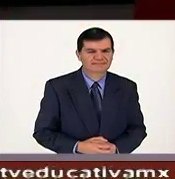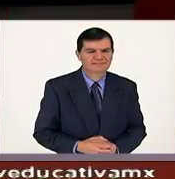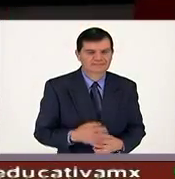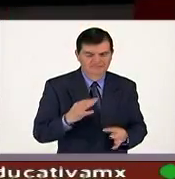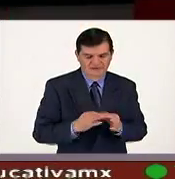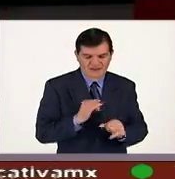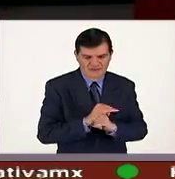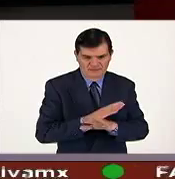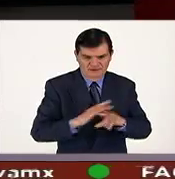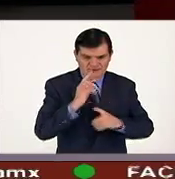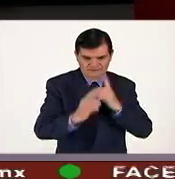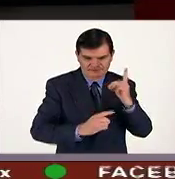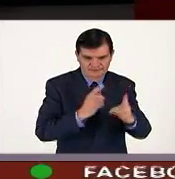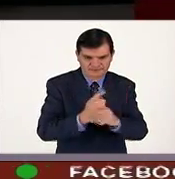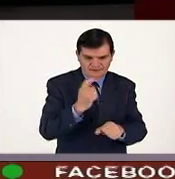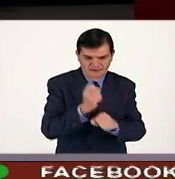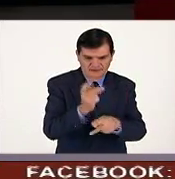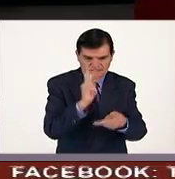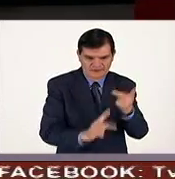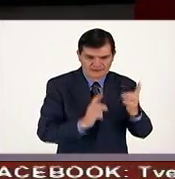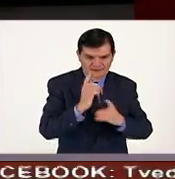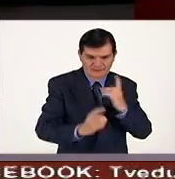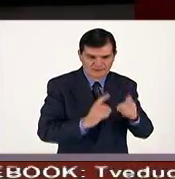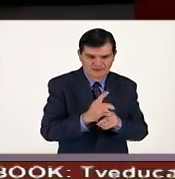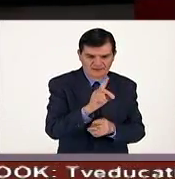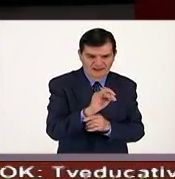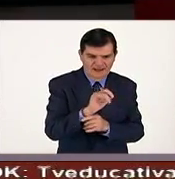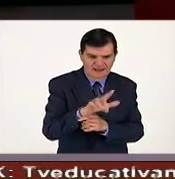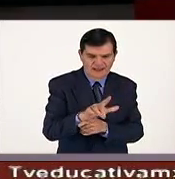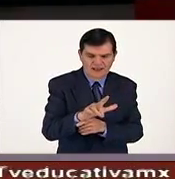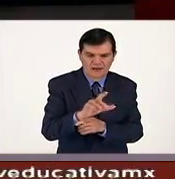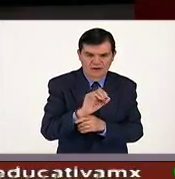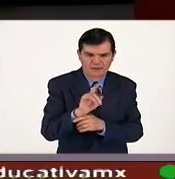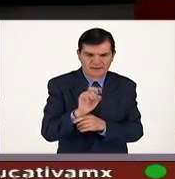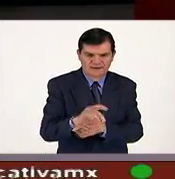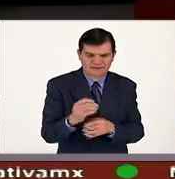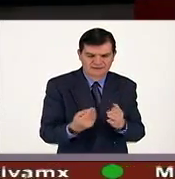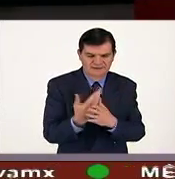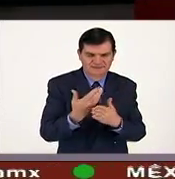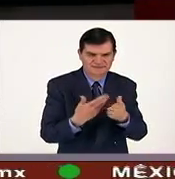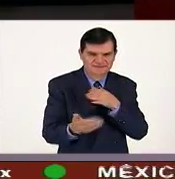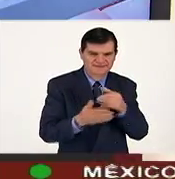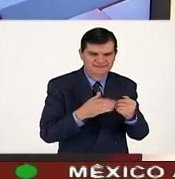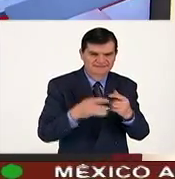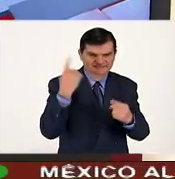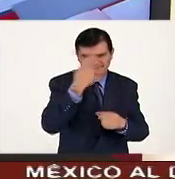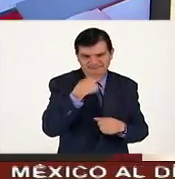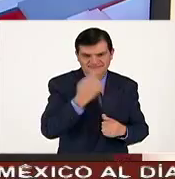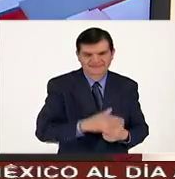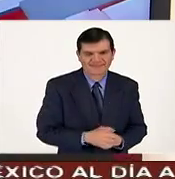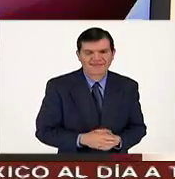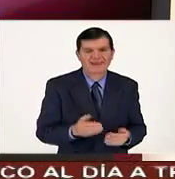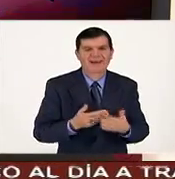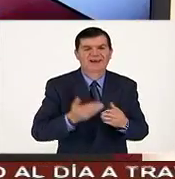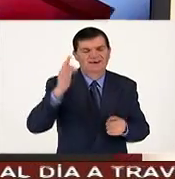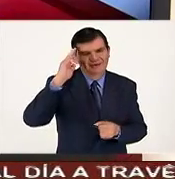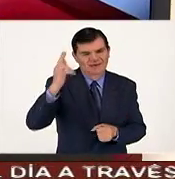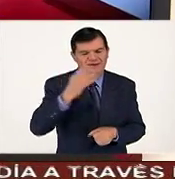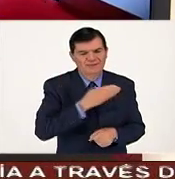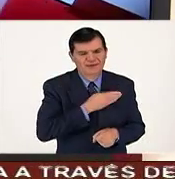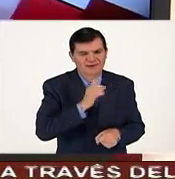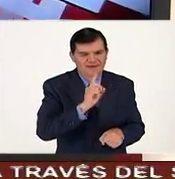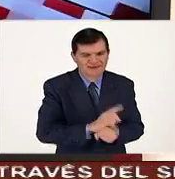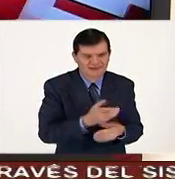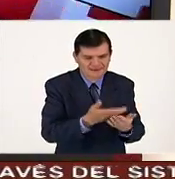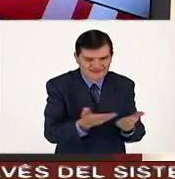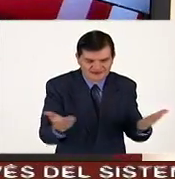Listo con la información deportiva, la primera parte de los deportes, Daniel López Casarín, que viene estrenando look. Dani. Hola, Pati, ¿cómo estás? Muy